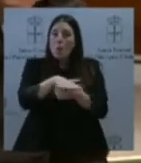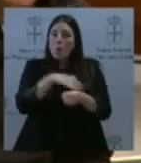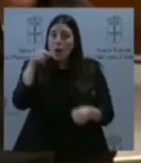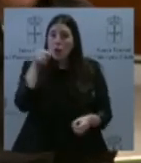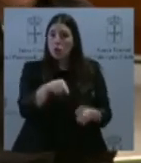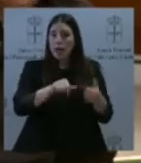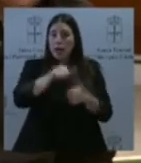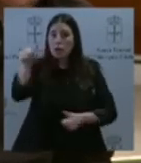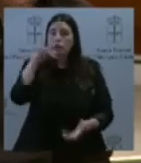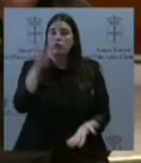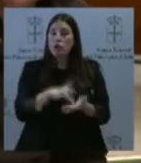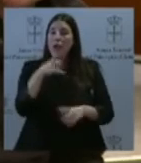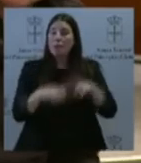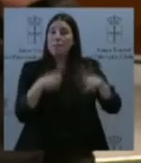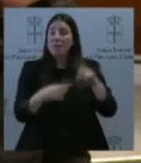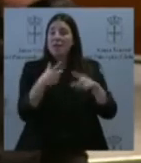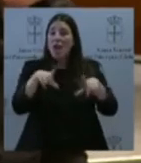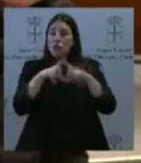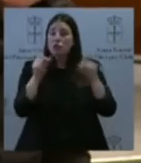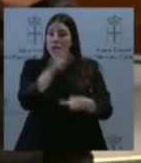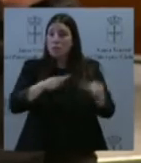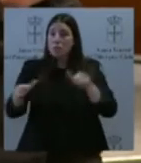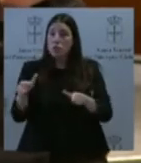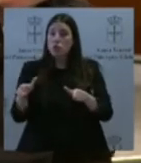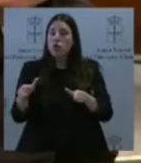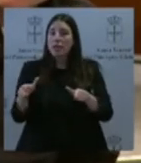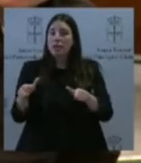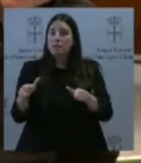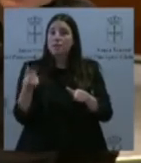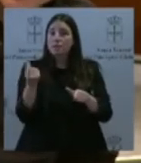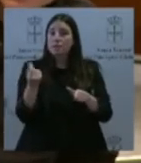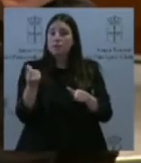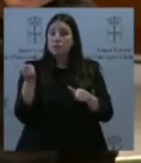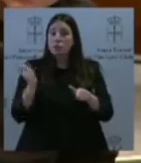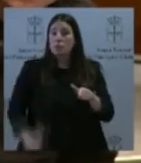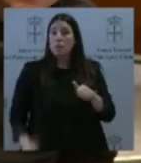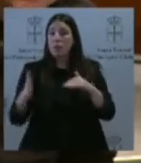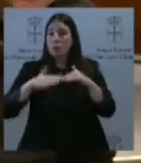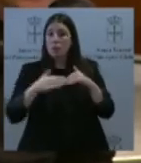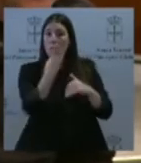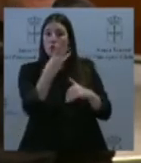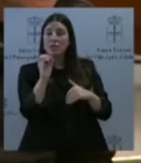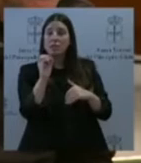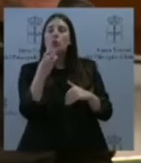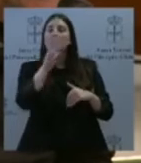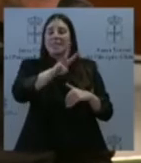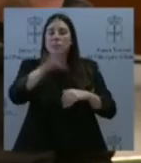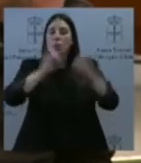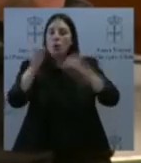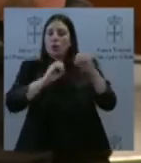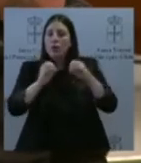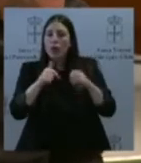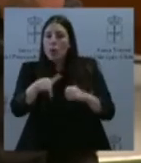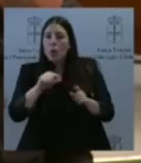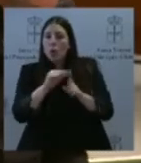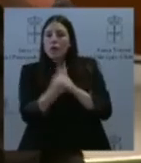personas perceptoras de la renta mínima es un 3%, en estos barrios tenemos un índice del 13%, y aún así ustedes siguen castigando? Yo